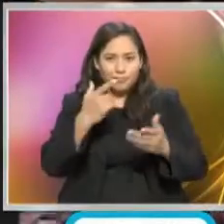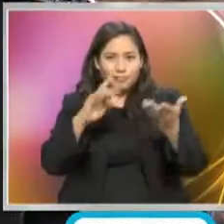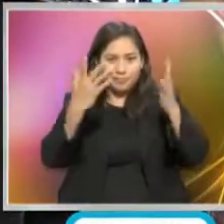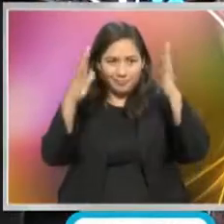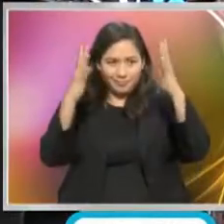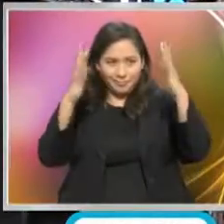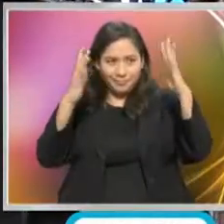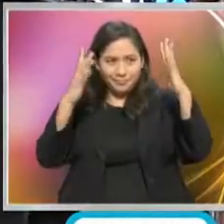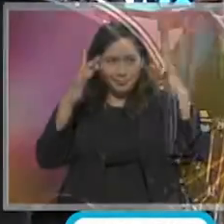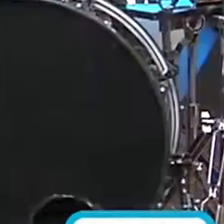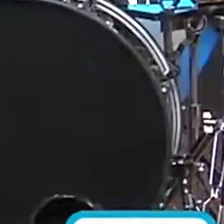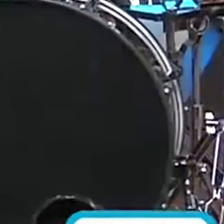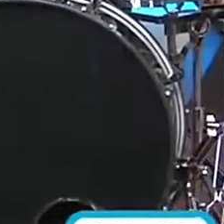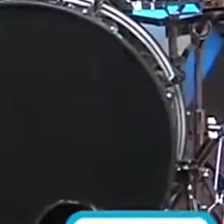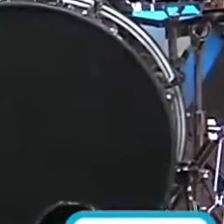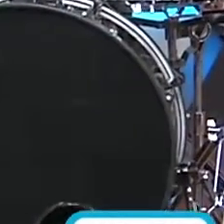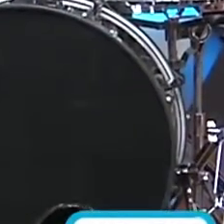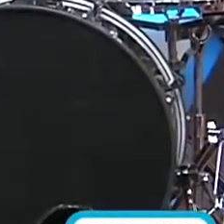ustedes.